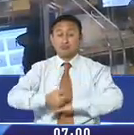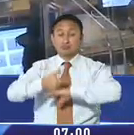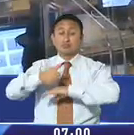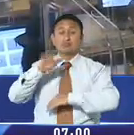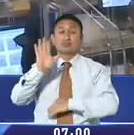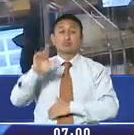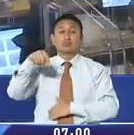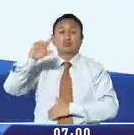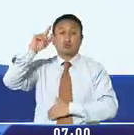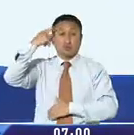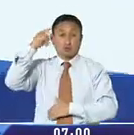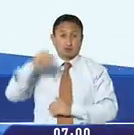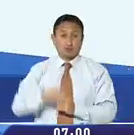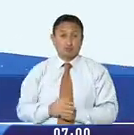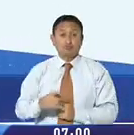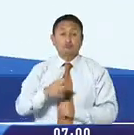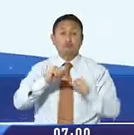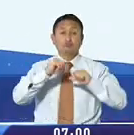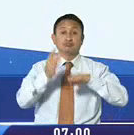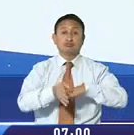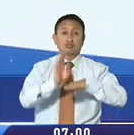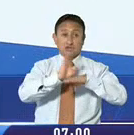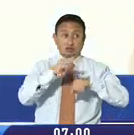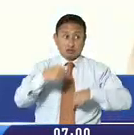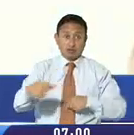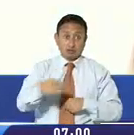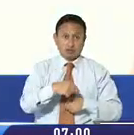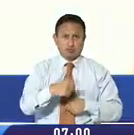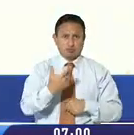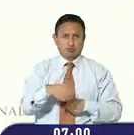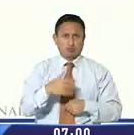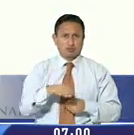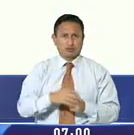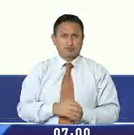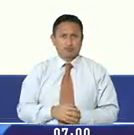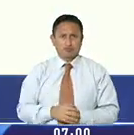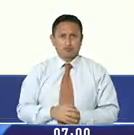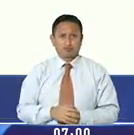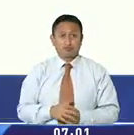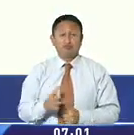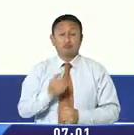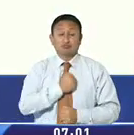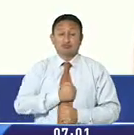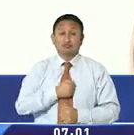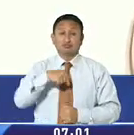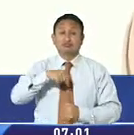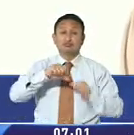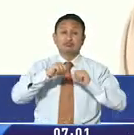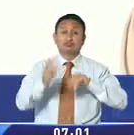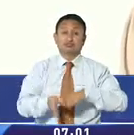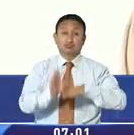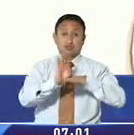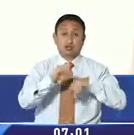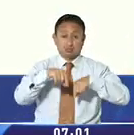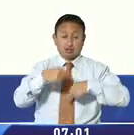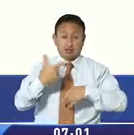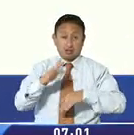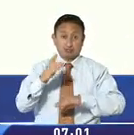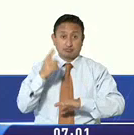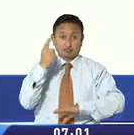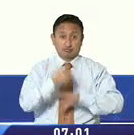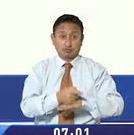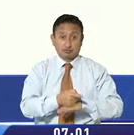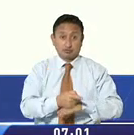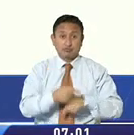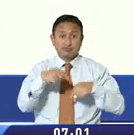asambleístas, detrás de este hay muchos intereses. Lamentablemente en la Asamblea Nacional, Constitucional, si vuelve esta designación, se va a dar igual una pugna